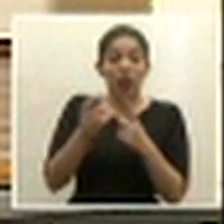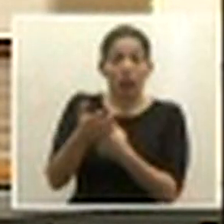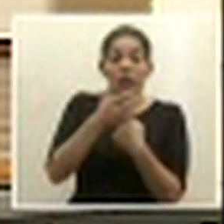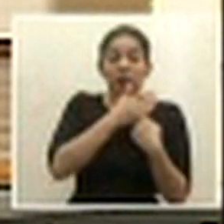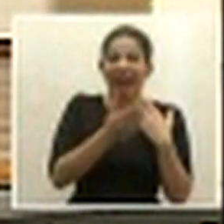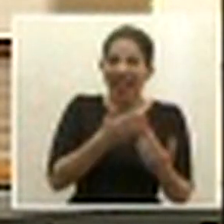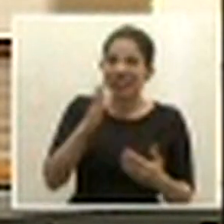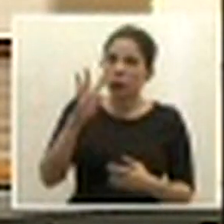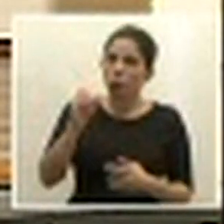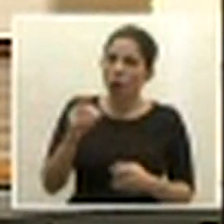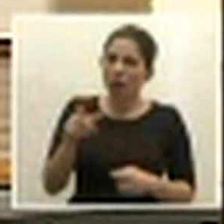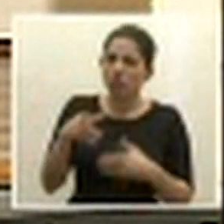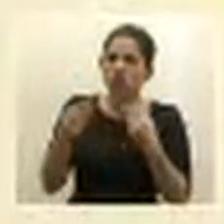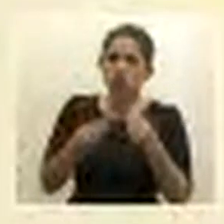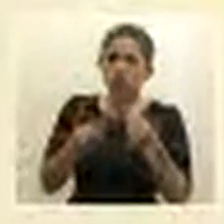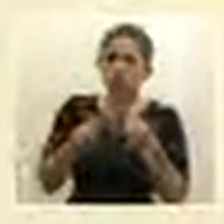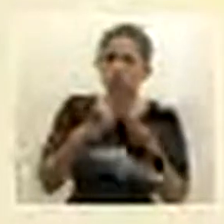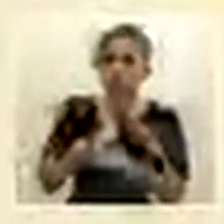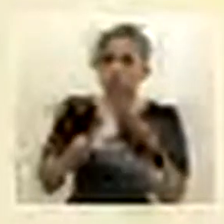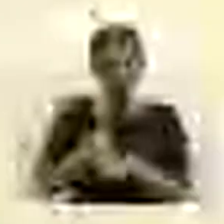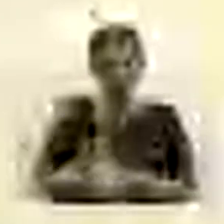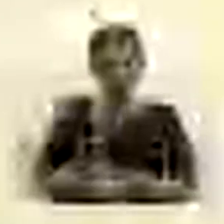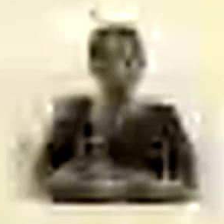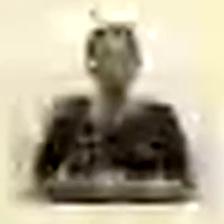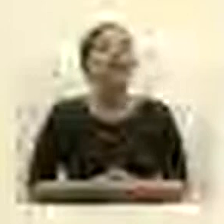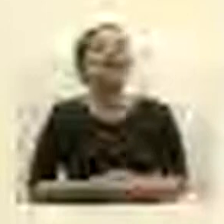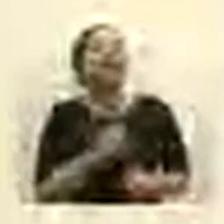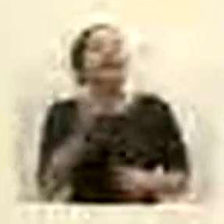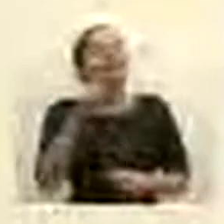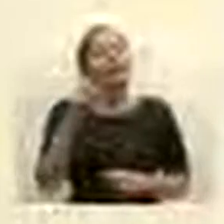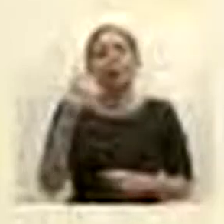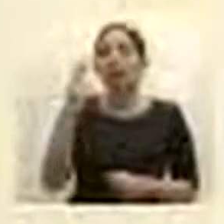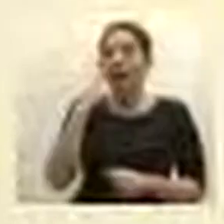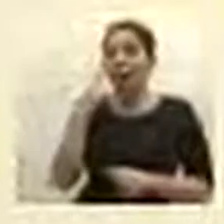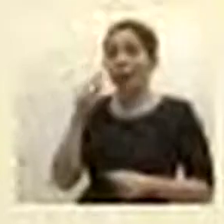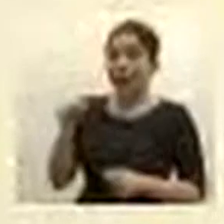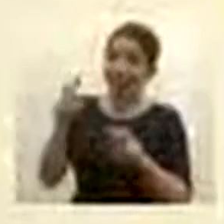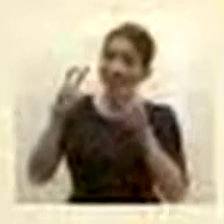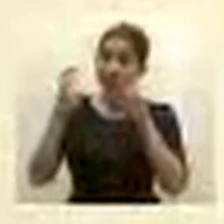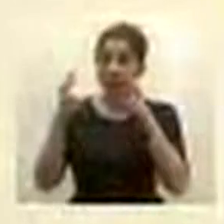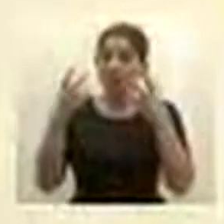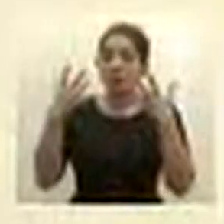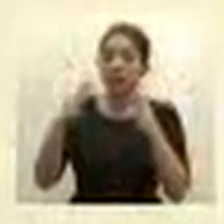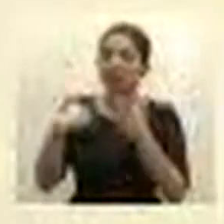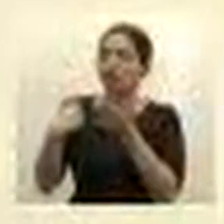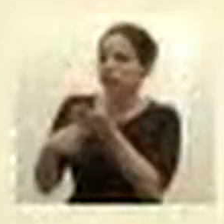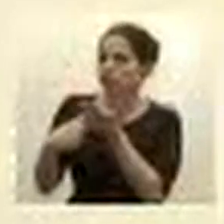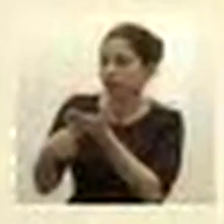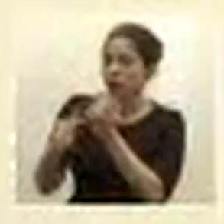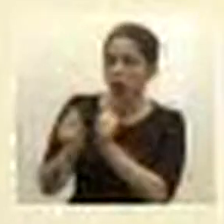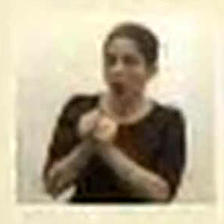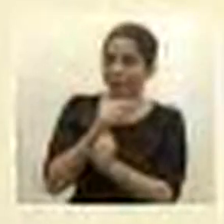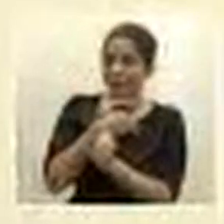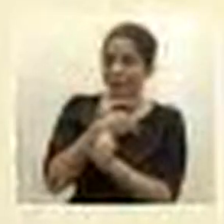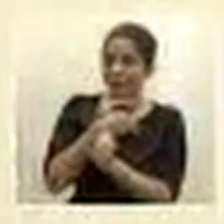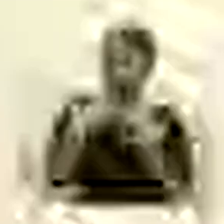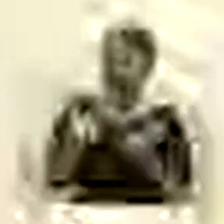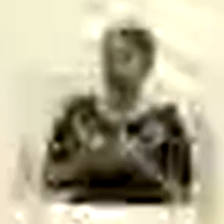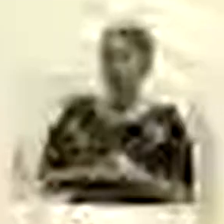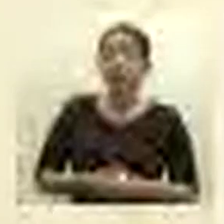40 oficiales? Sí, vamos a ver, el tema, y es algo que he estado valorando con el señor ministro de